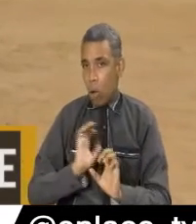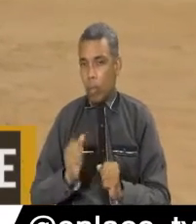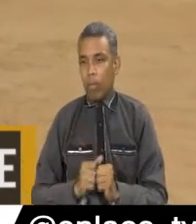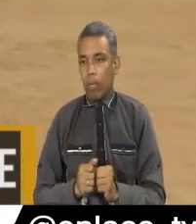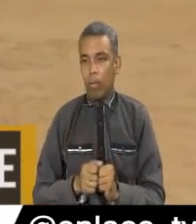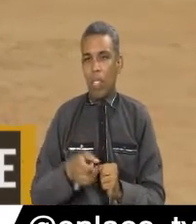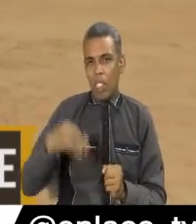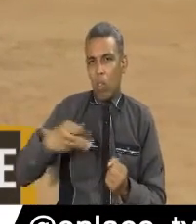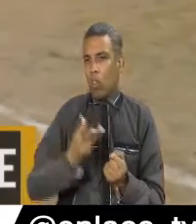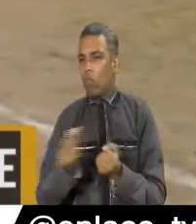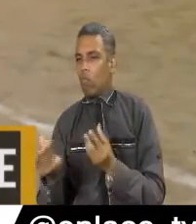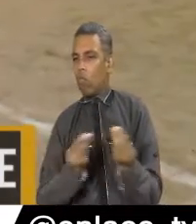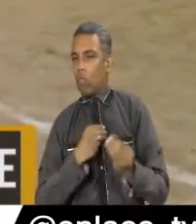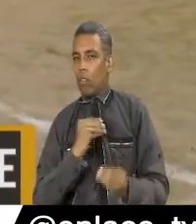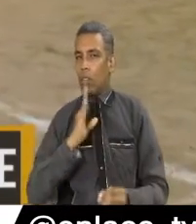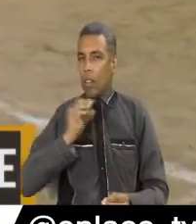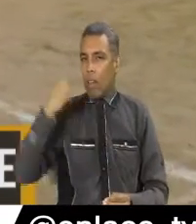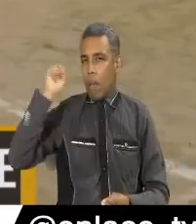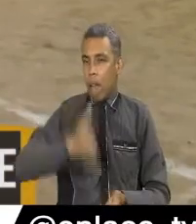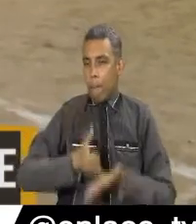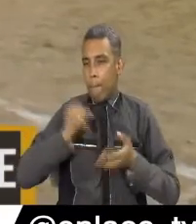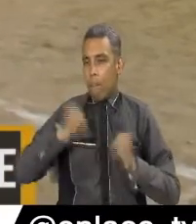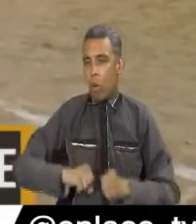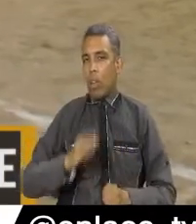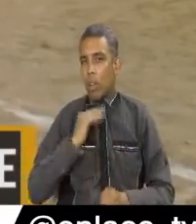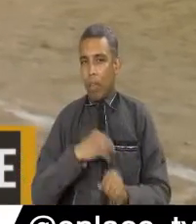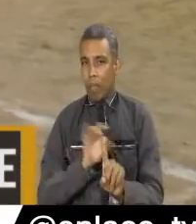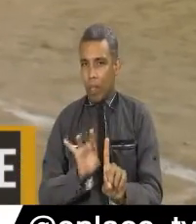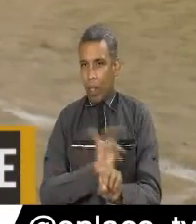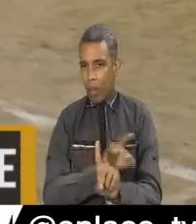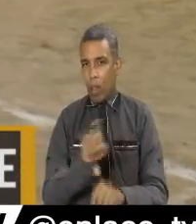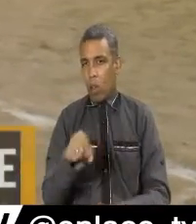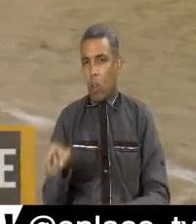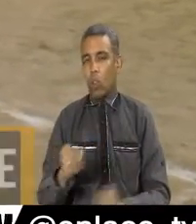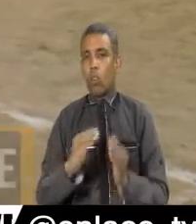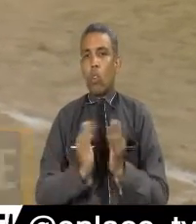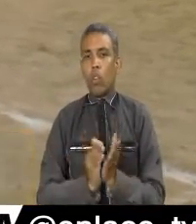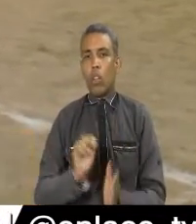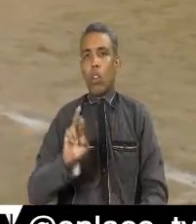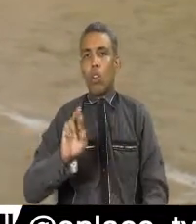el campeonato de este año son el del Corregimiento del Llanito y el Colegio El Rosario.